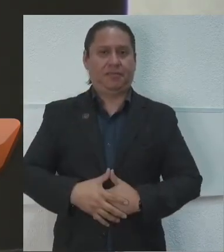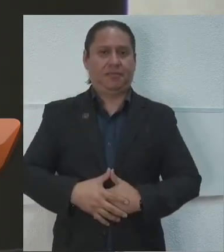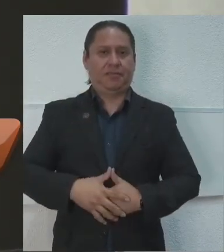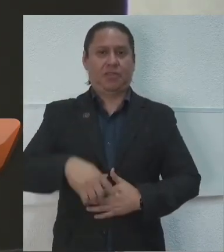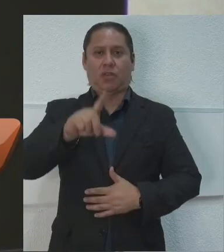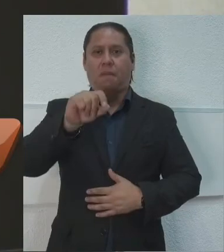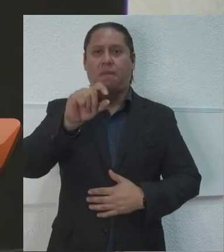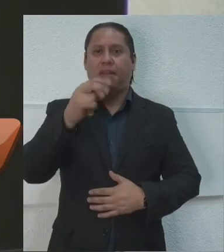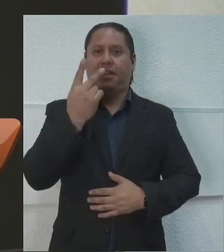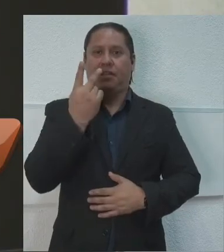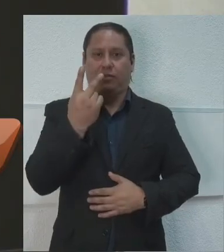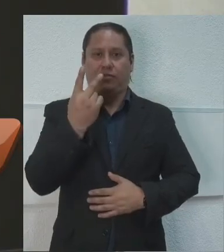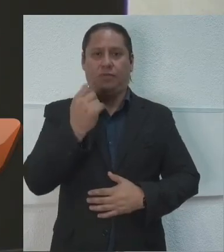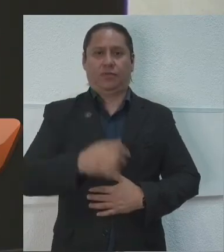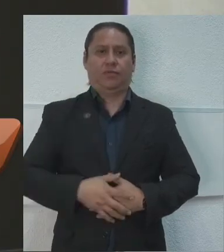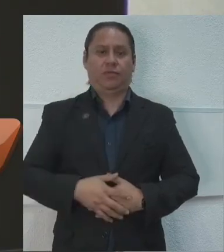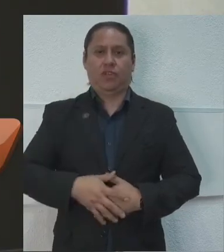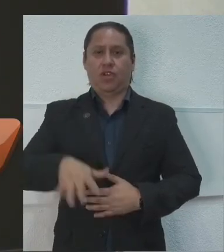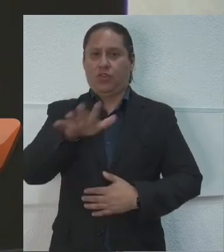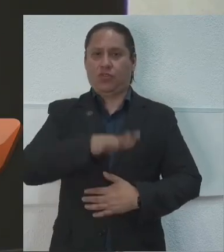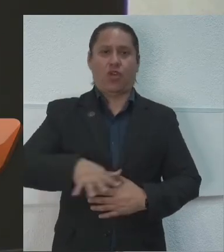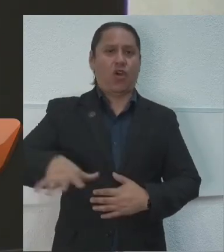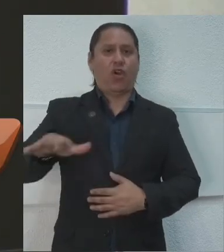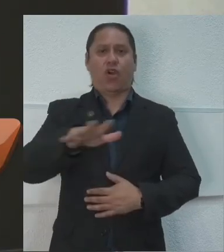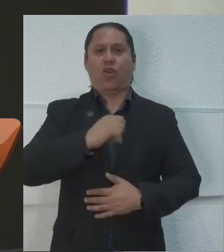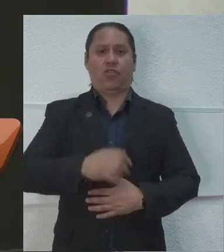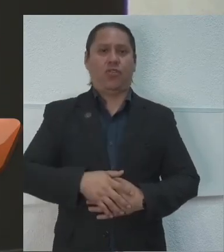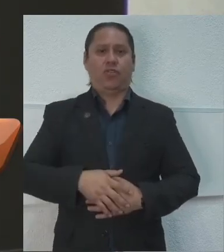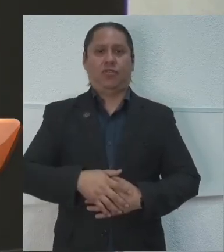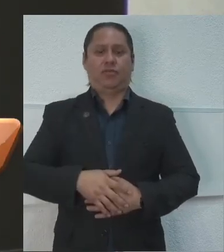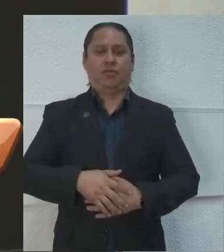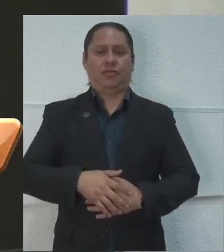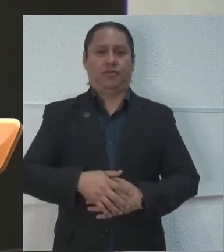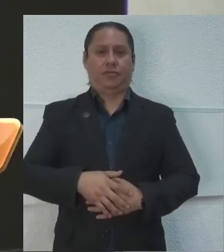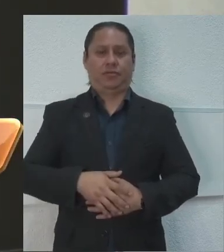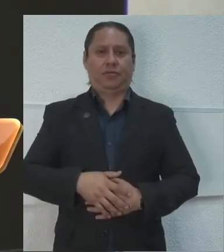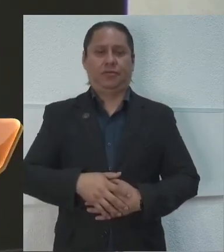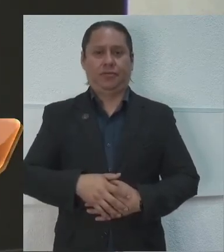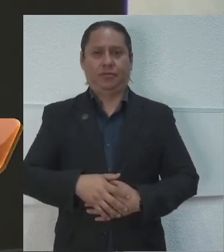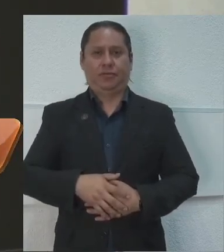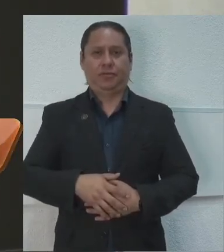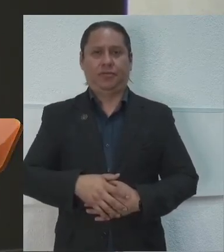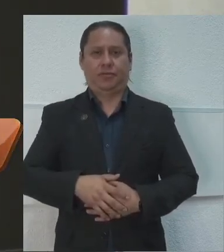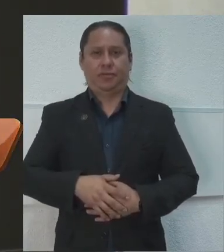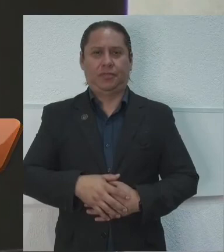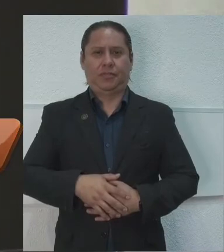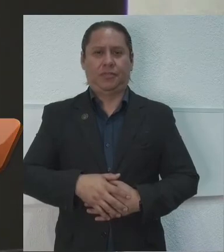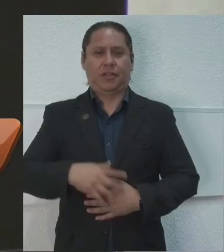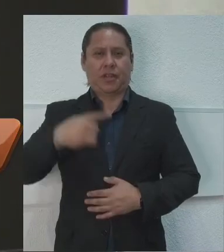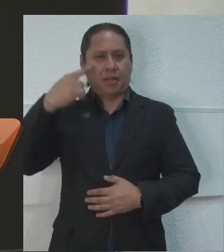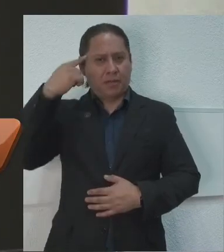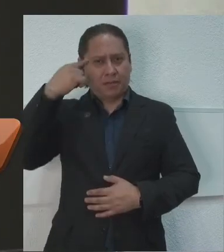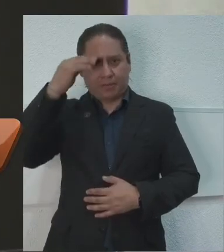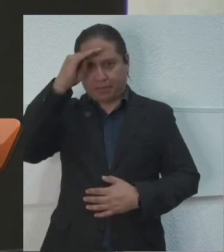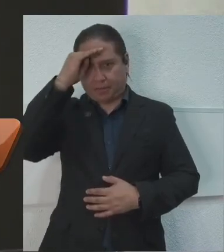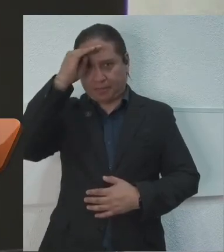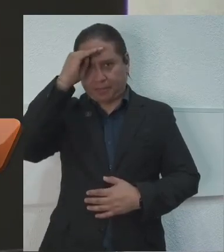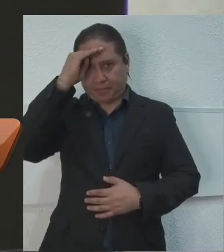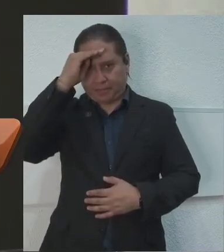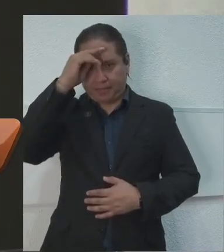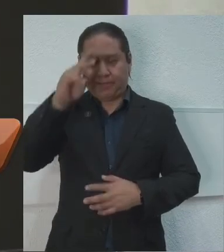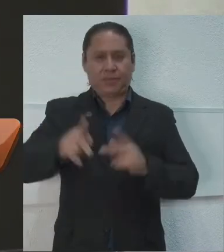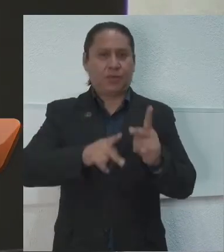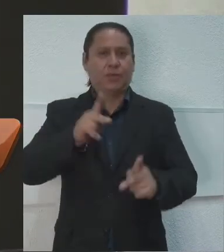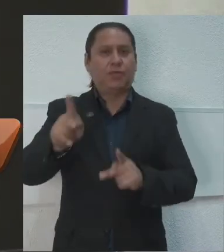son 22 de todos los partidos políticos, a que piensen en su